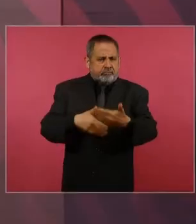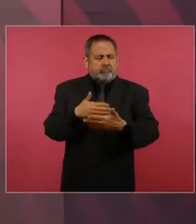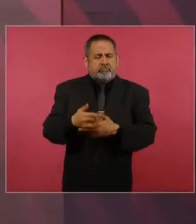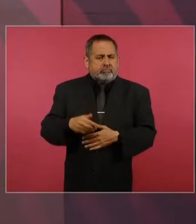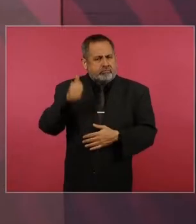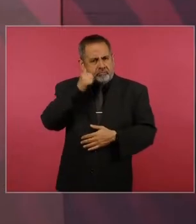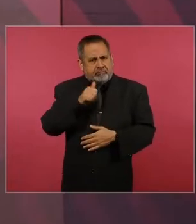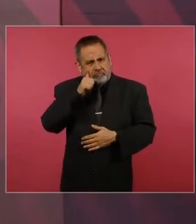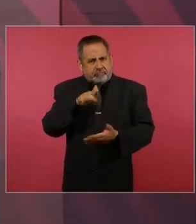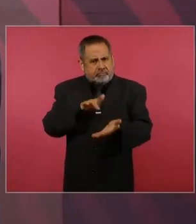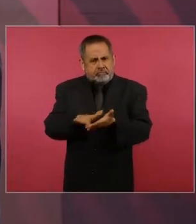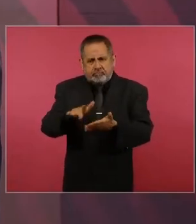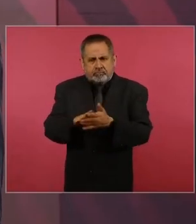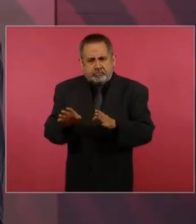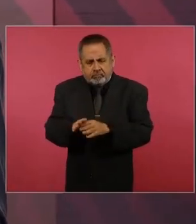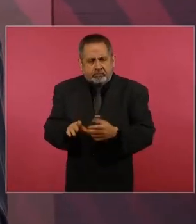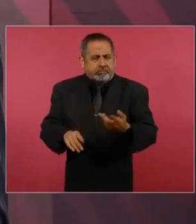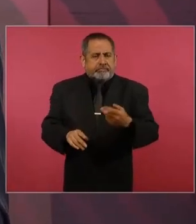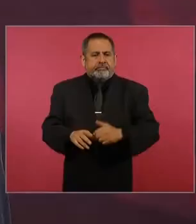se apoya? Bueno,